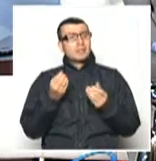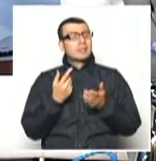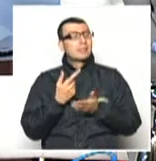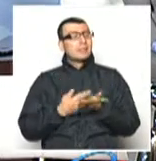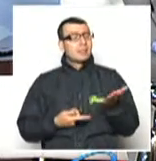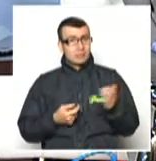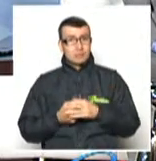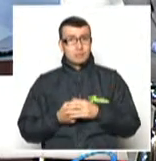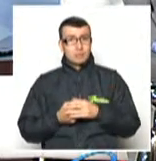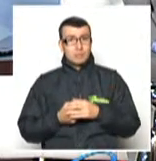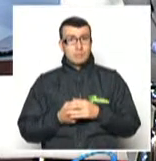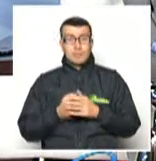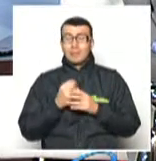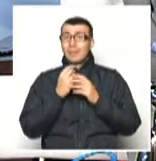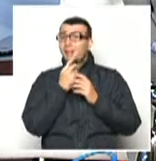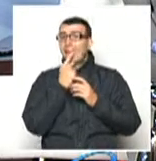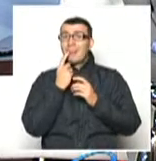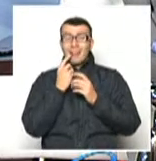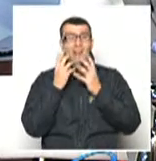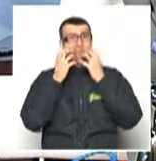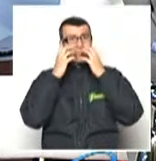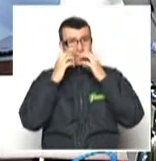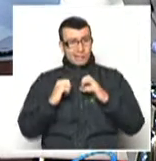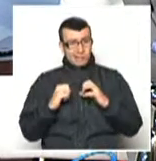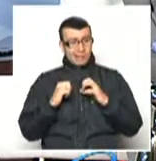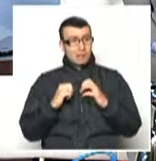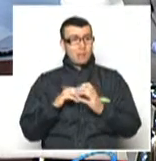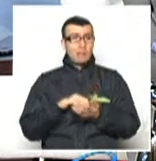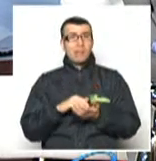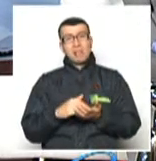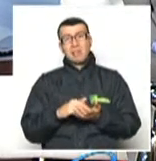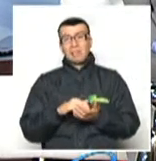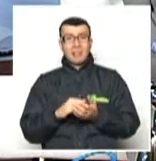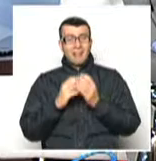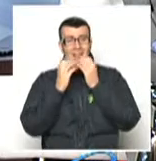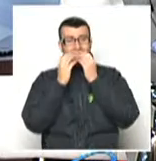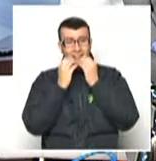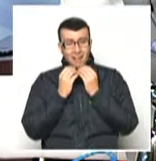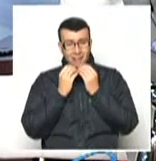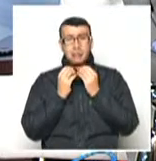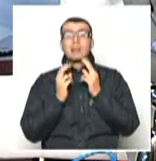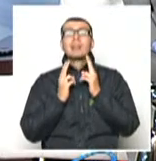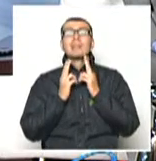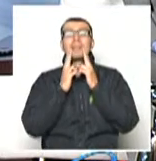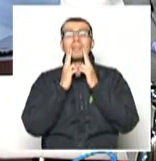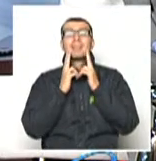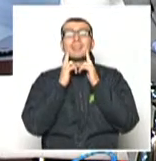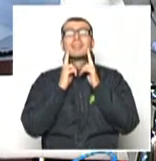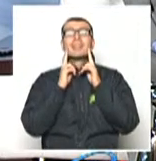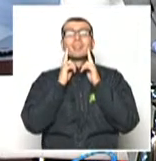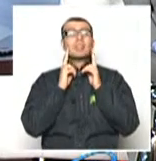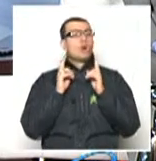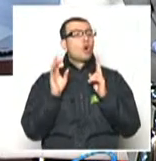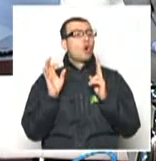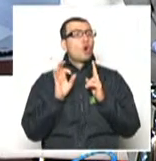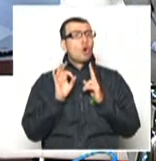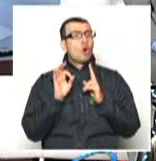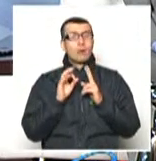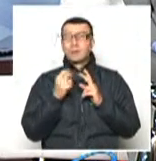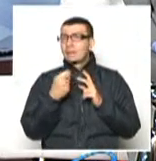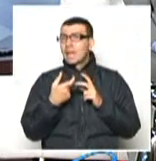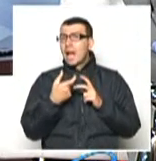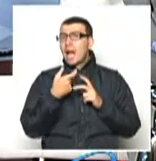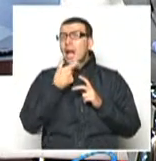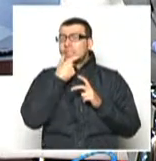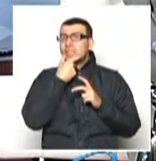les quiten toda la dentadura porque ya se le está aflojando y se haga sus implantes, o que se coloque unas